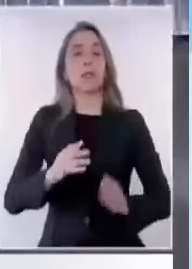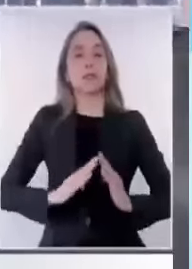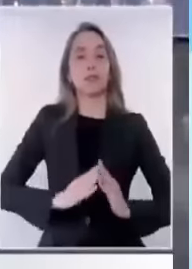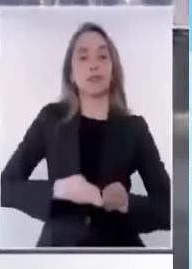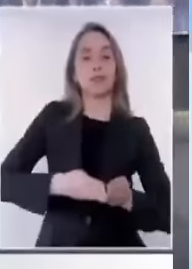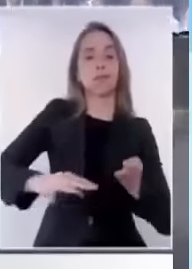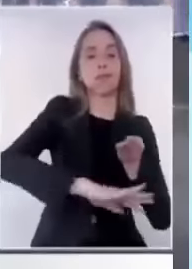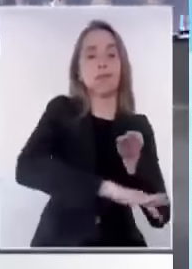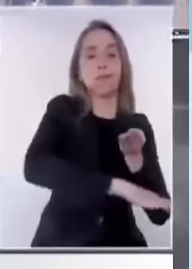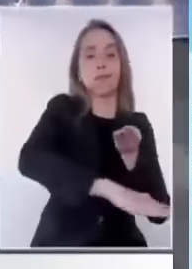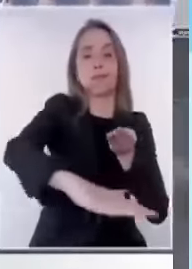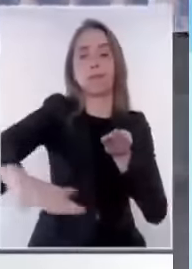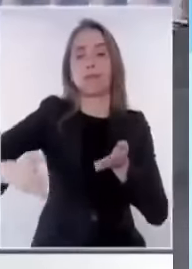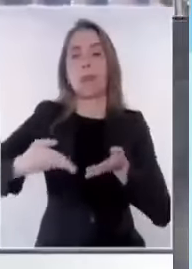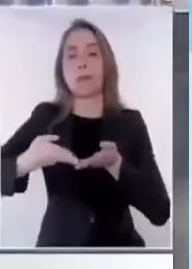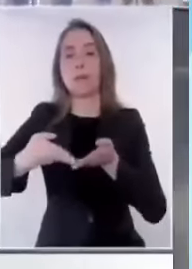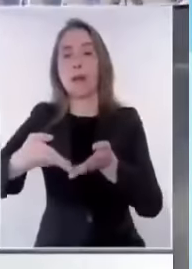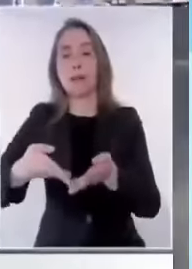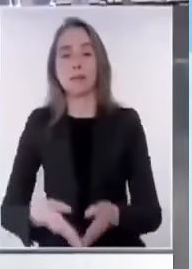mar.